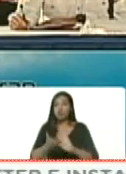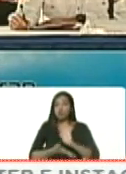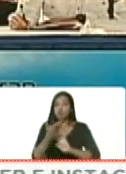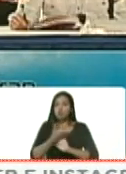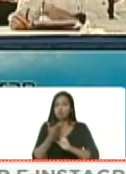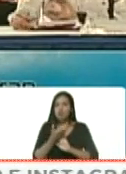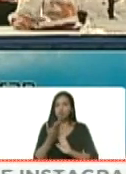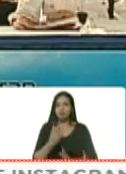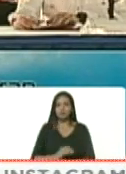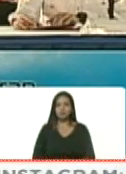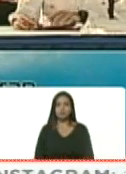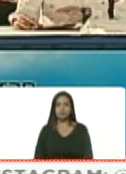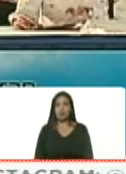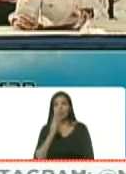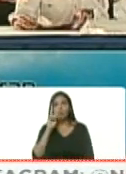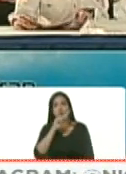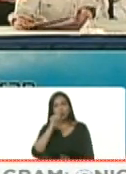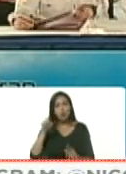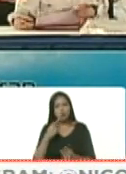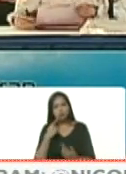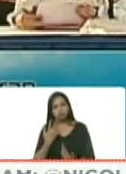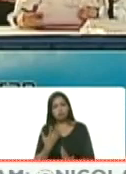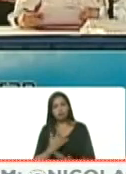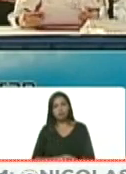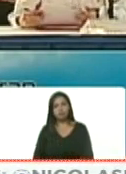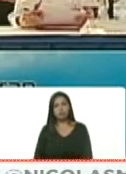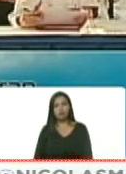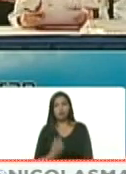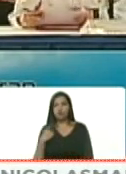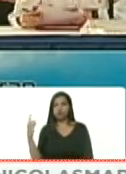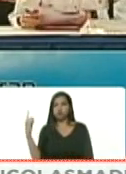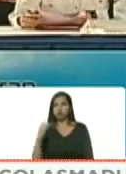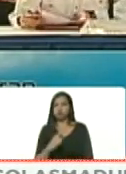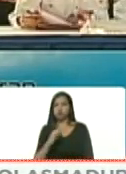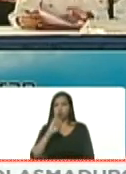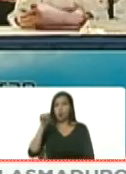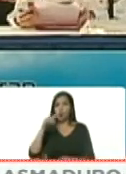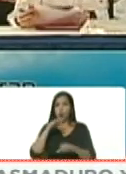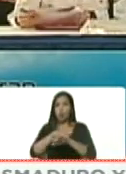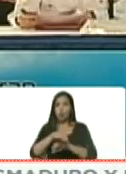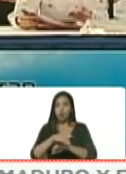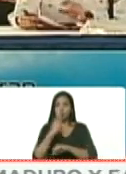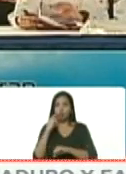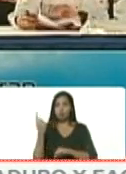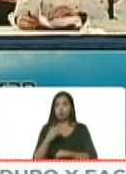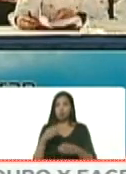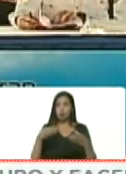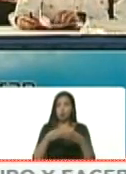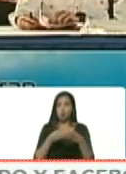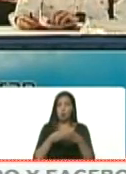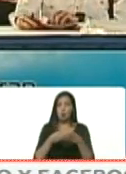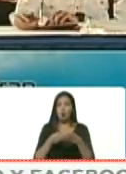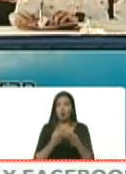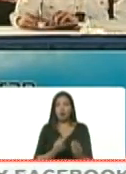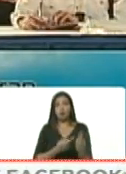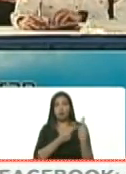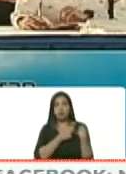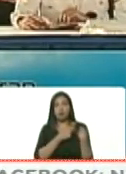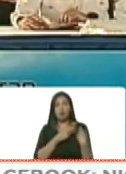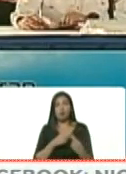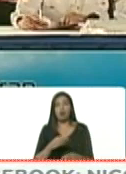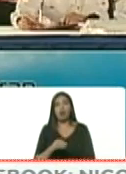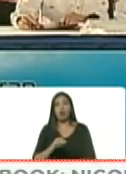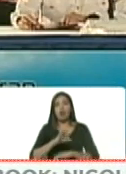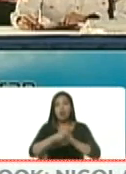importante. Fíjense usted, está llegando Jorge Rodríguez con la delegación desde la isla